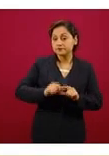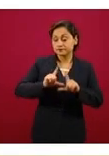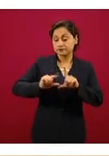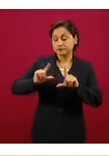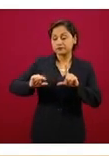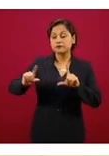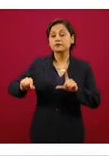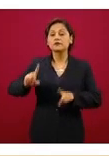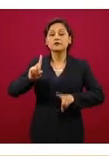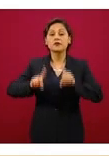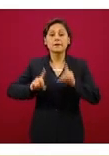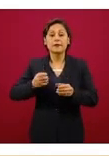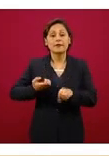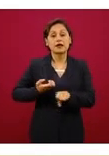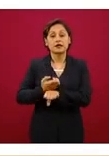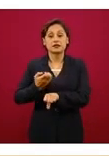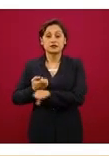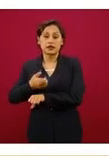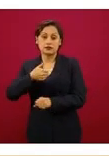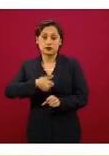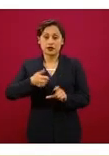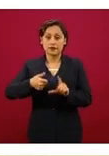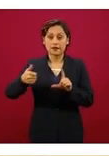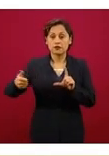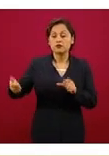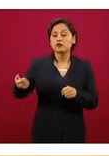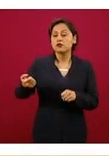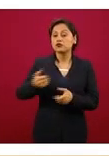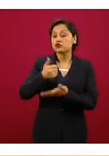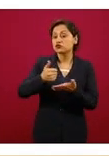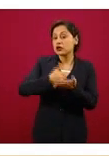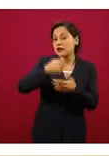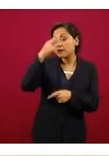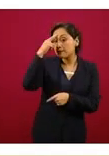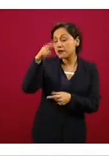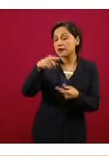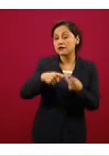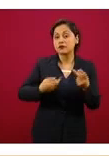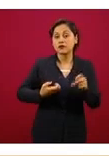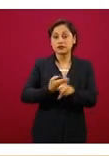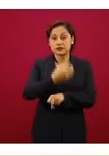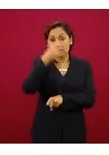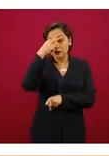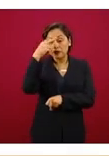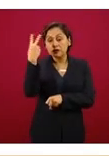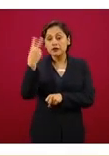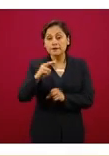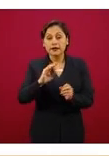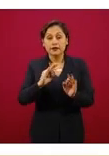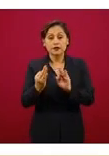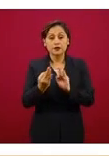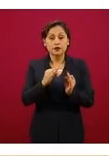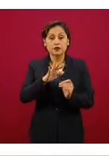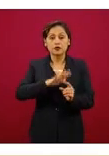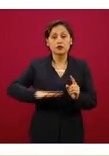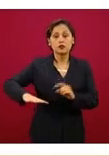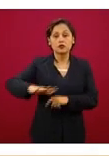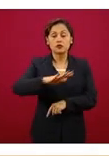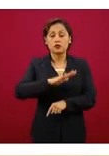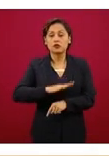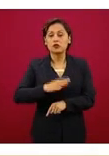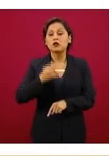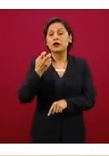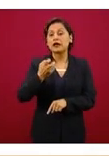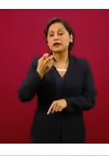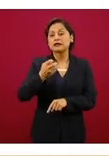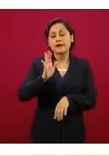acuerdo al territorio, donde la Ciudad de México, el Estado de México, la zona conurbada del Valle de México, es también la zona con